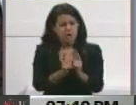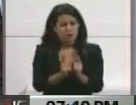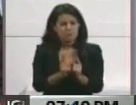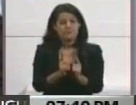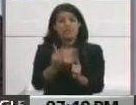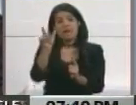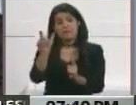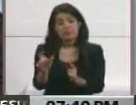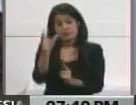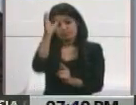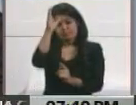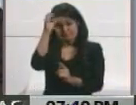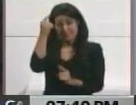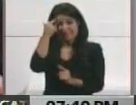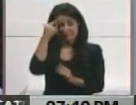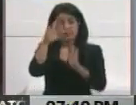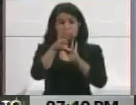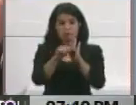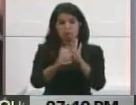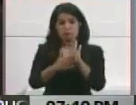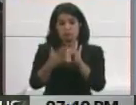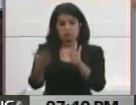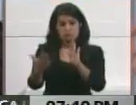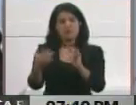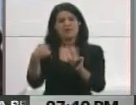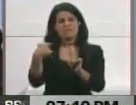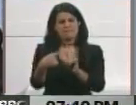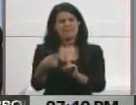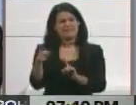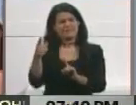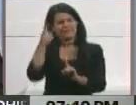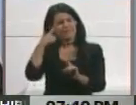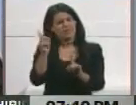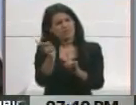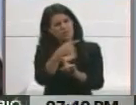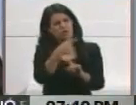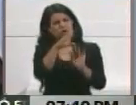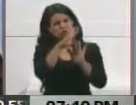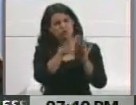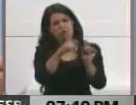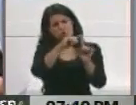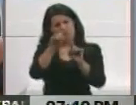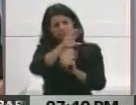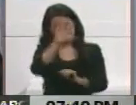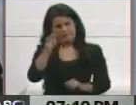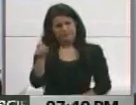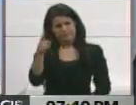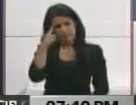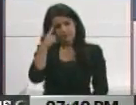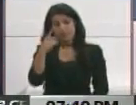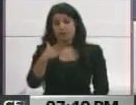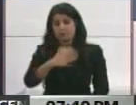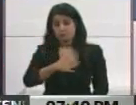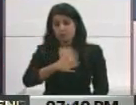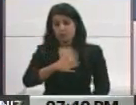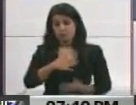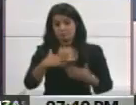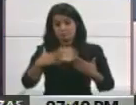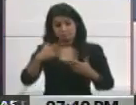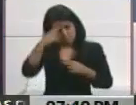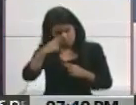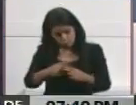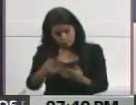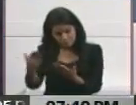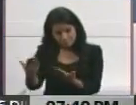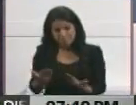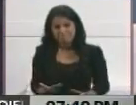constitución en tal que idea y a las constituciones hoy es un honor para mí recibirlo profesor maestro